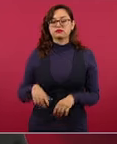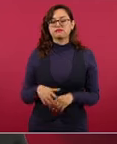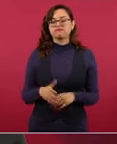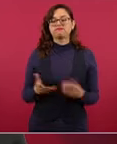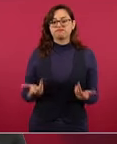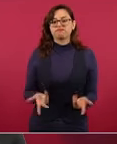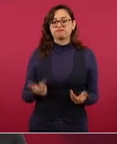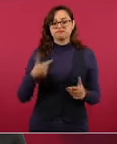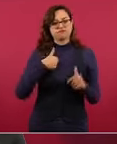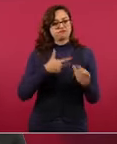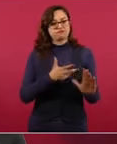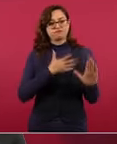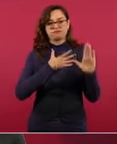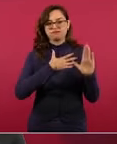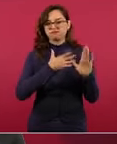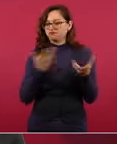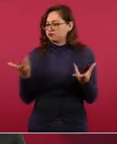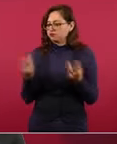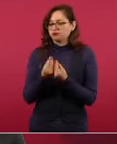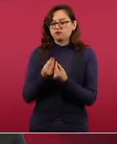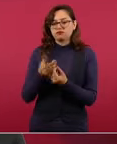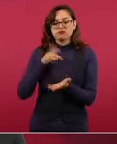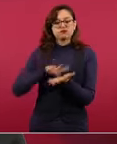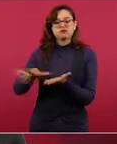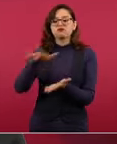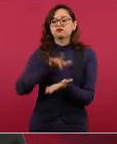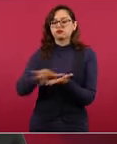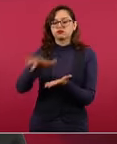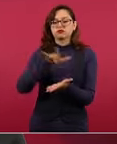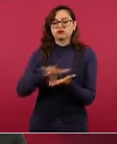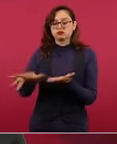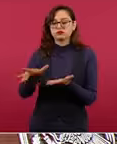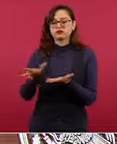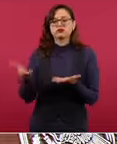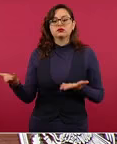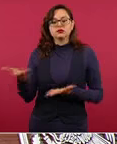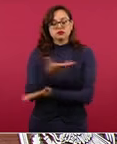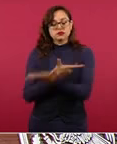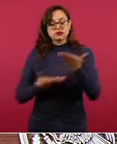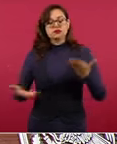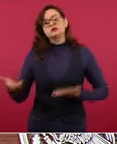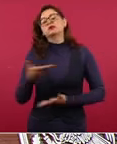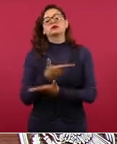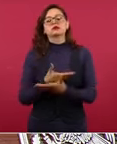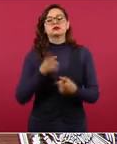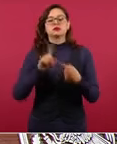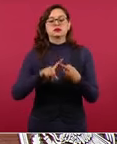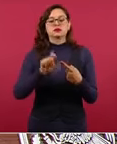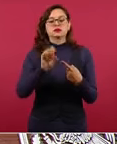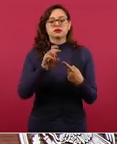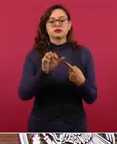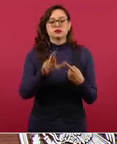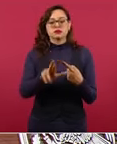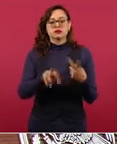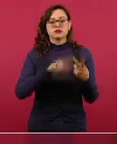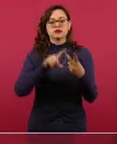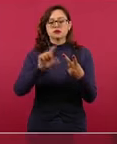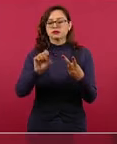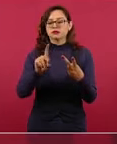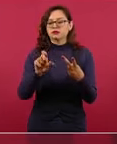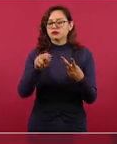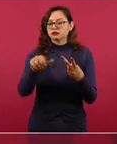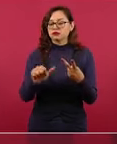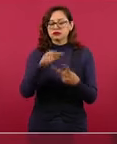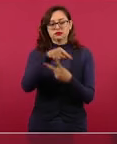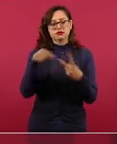y hay colaboración tanto de la secretaria de marina como de la secretaría de la